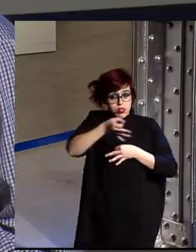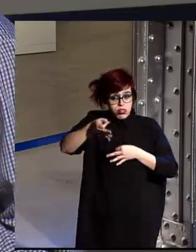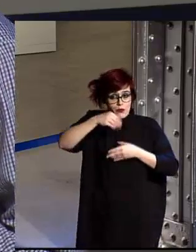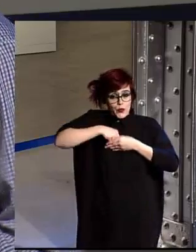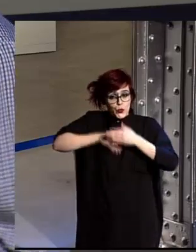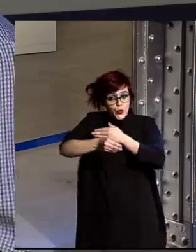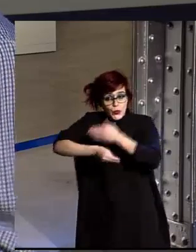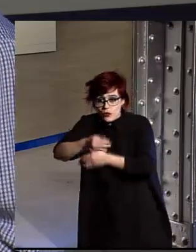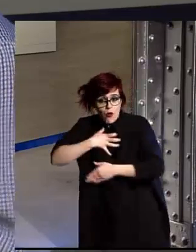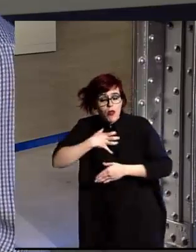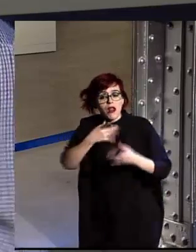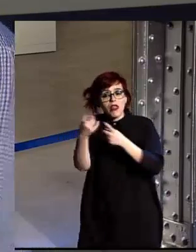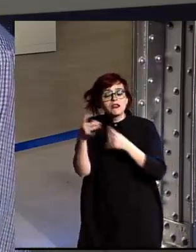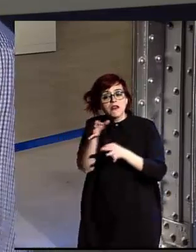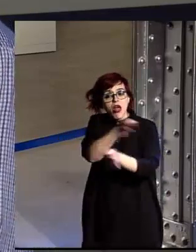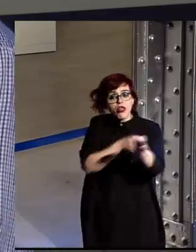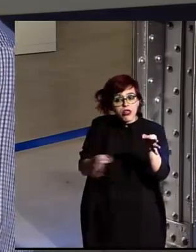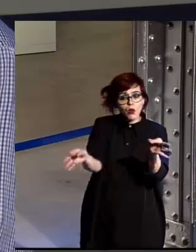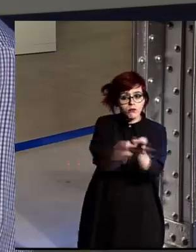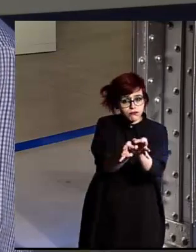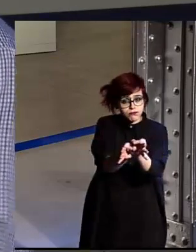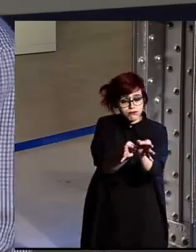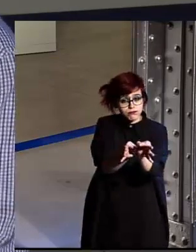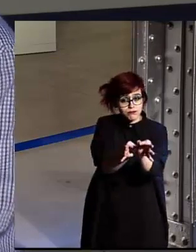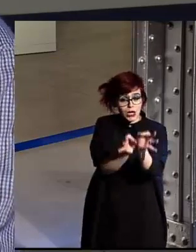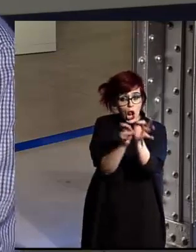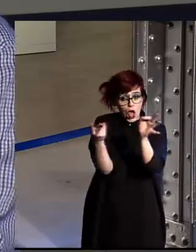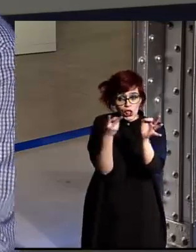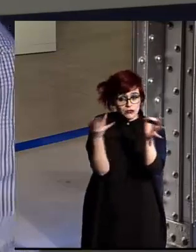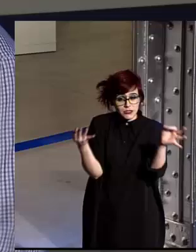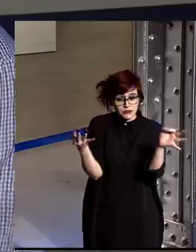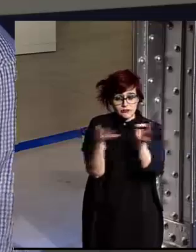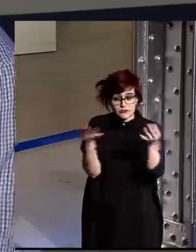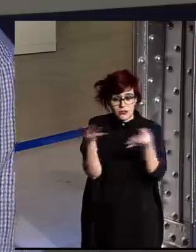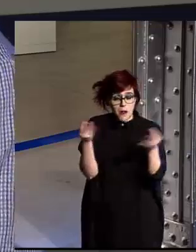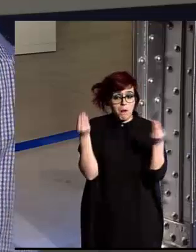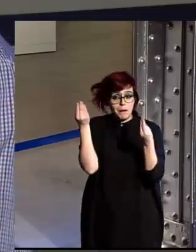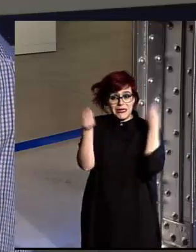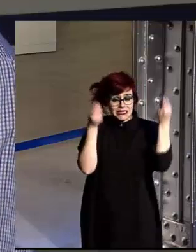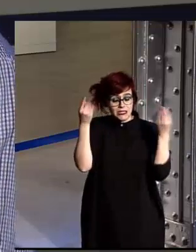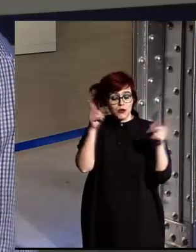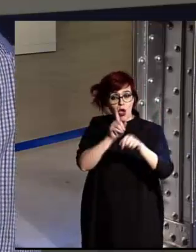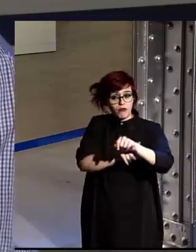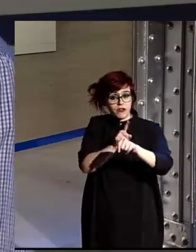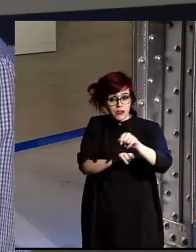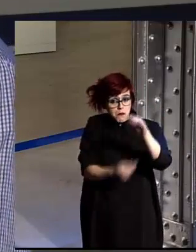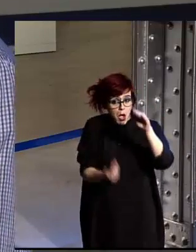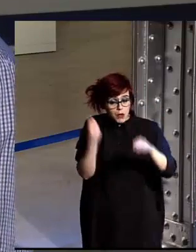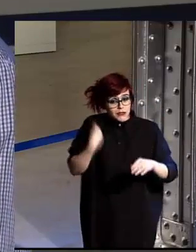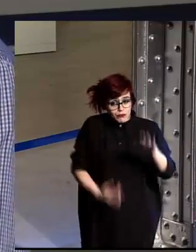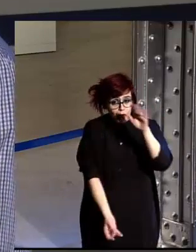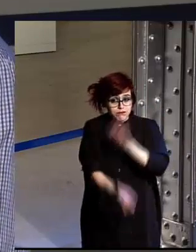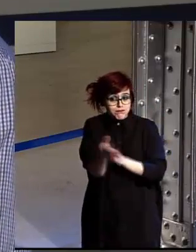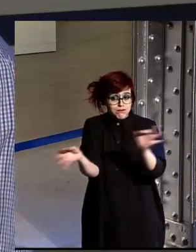posterior tampoco, porque lo que sabemos es que en cuanto hay células hay virus. Por lo tanto, quizá sean más o menos simultáneos. Ignacio, la